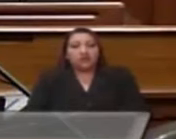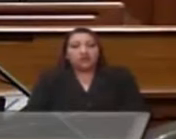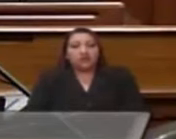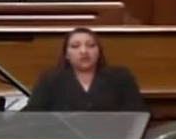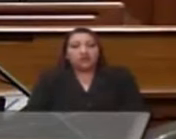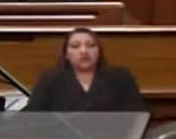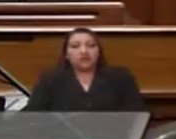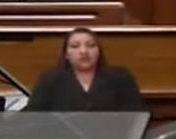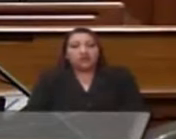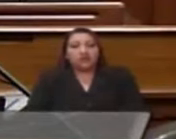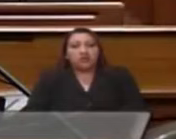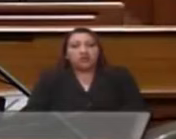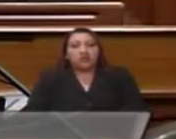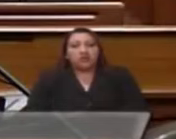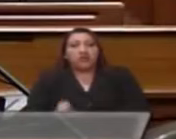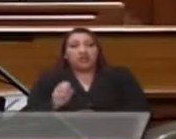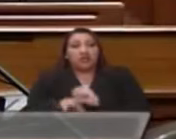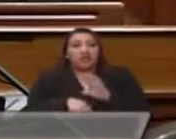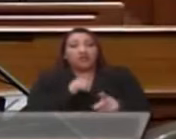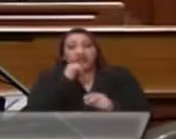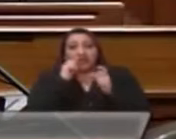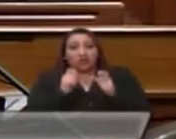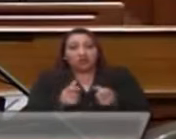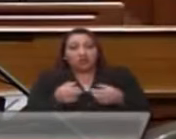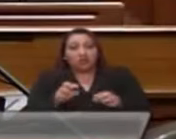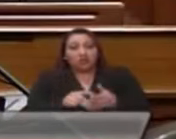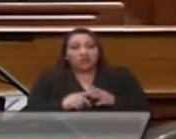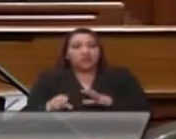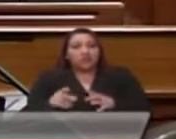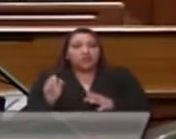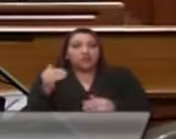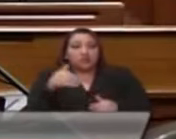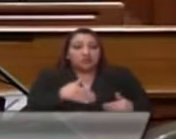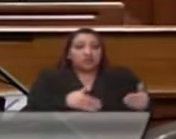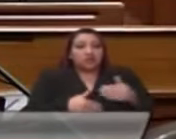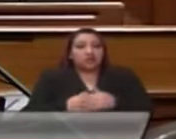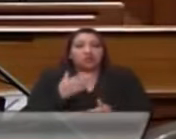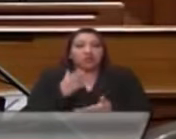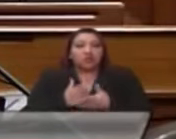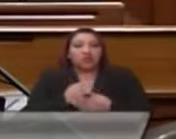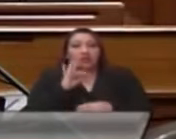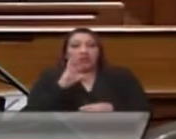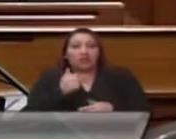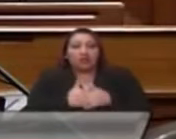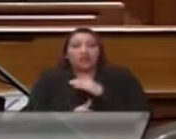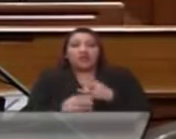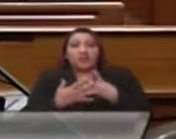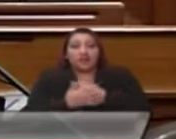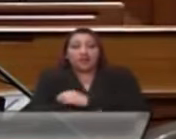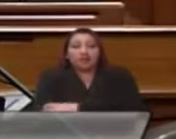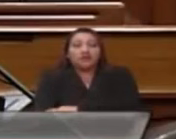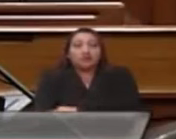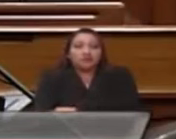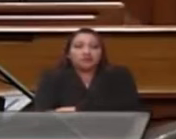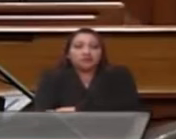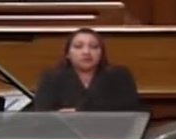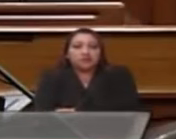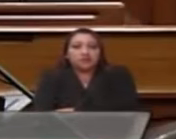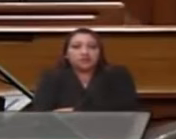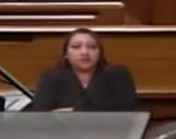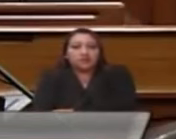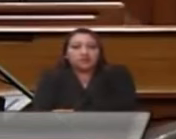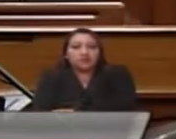El desorden y la falta de control permite que se perpetren actos delictivos desde los penales.